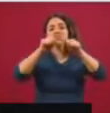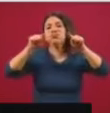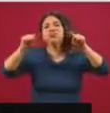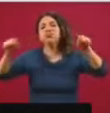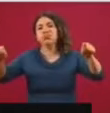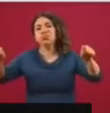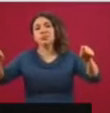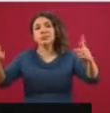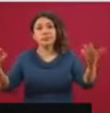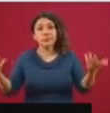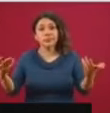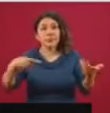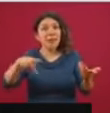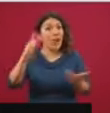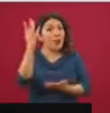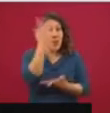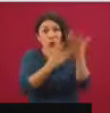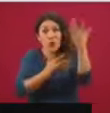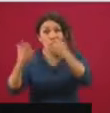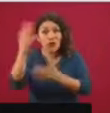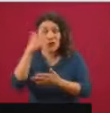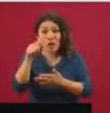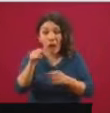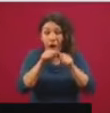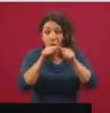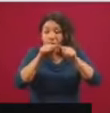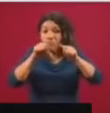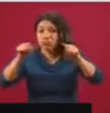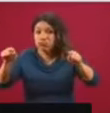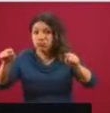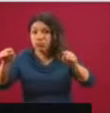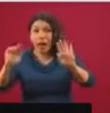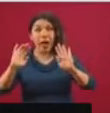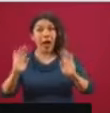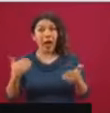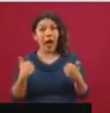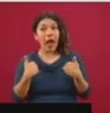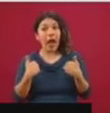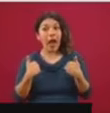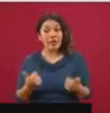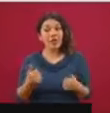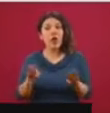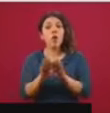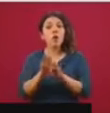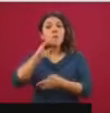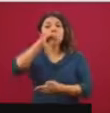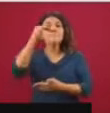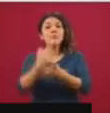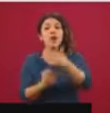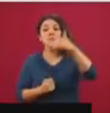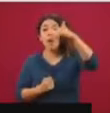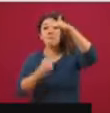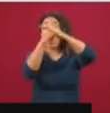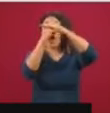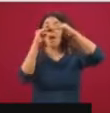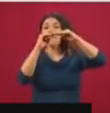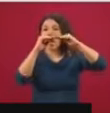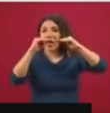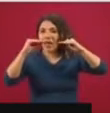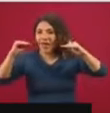pero no confundir el aplanamiento de la curva que es la reducción del número máximo de casos por día